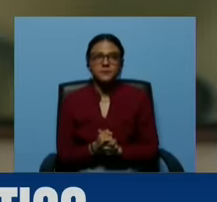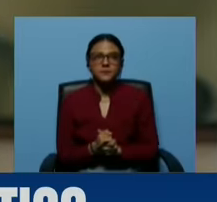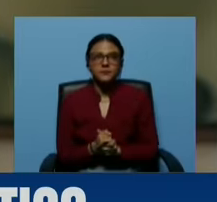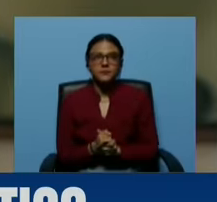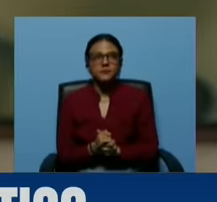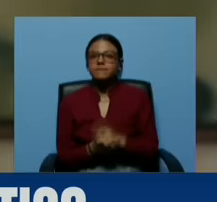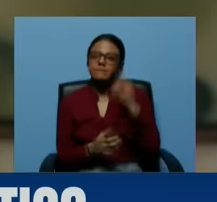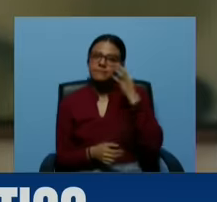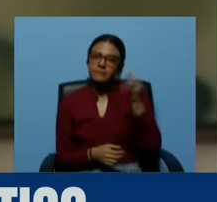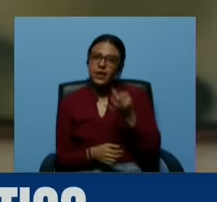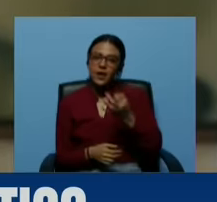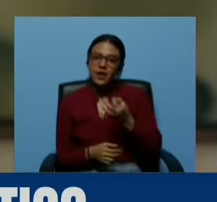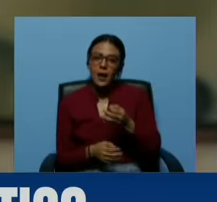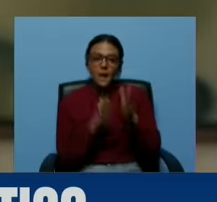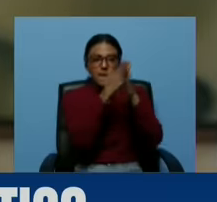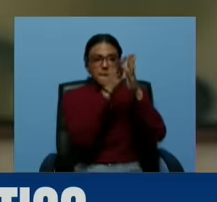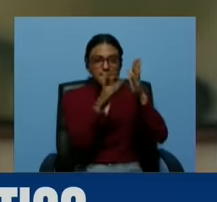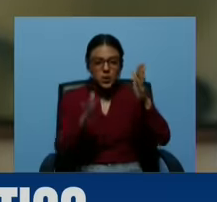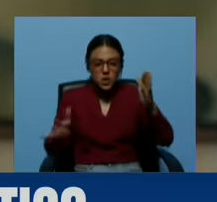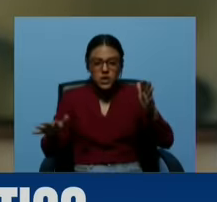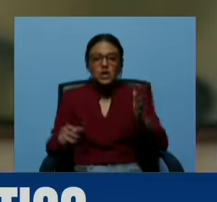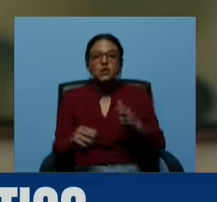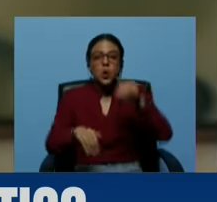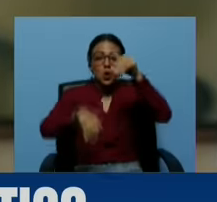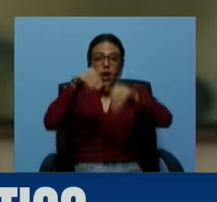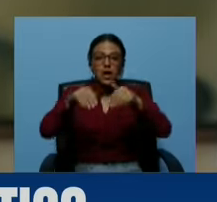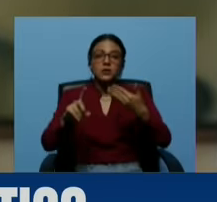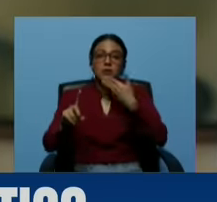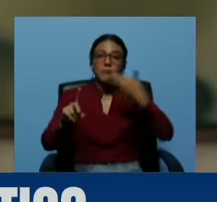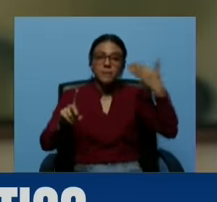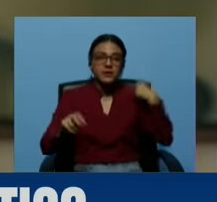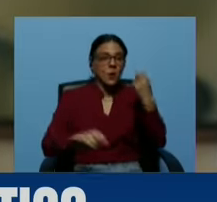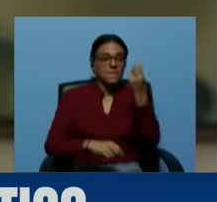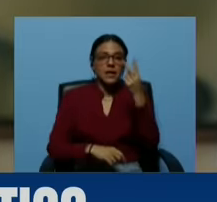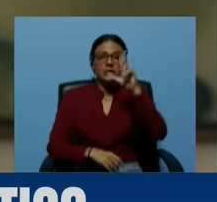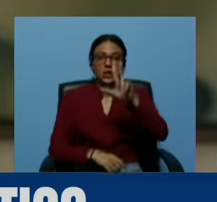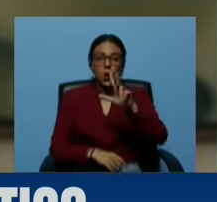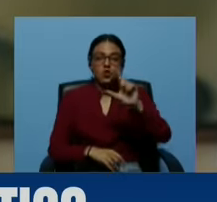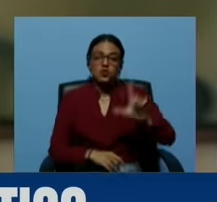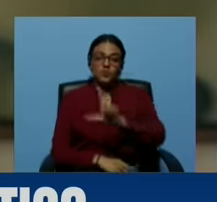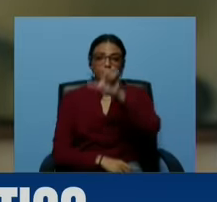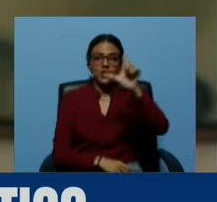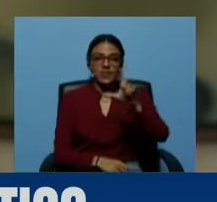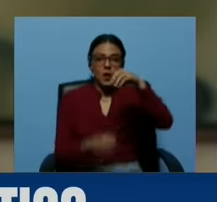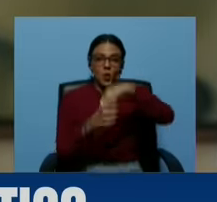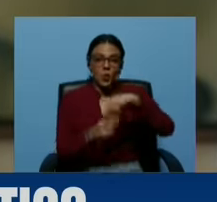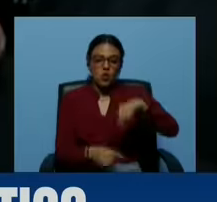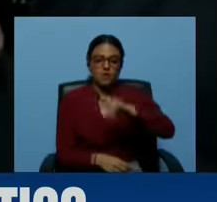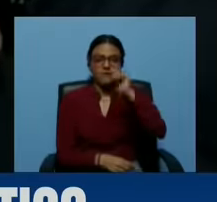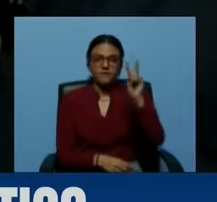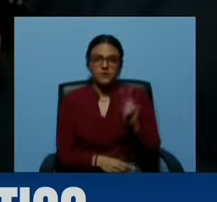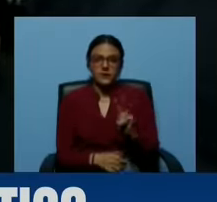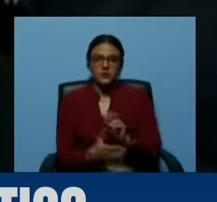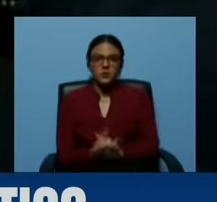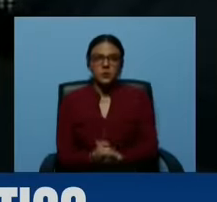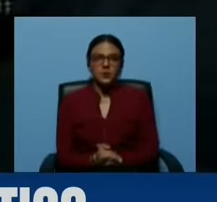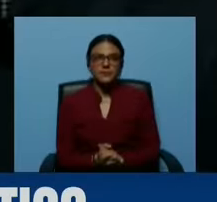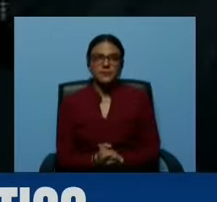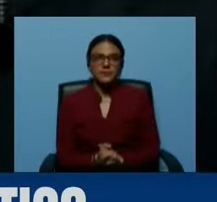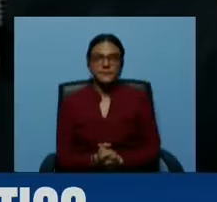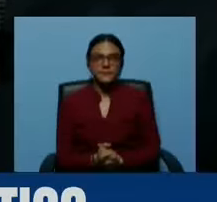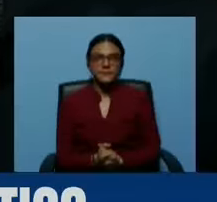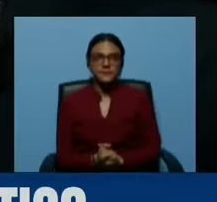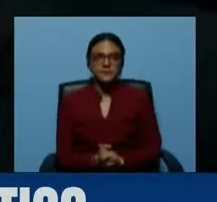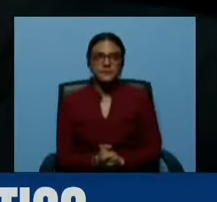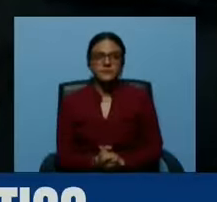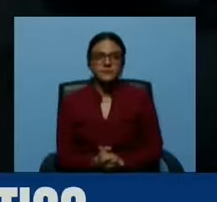sobre lo que ha sido el proceso electoral que se llevó a cabo el 28 de julio del presente año.